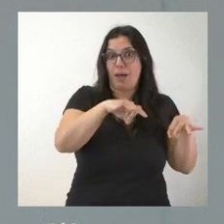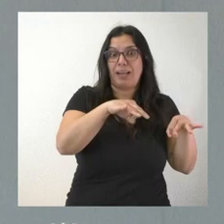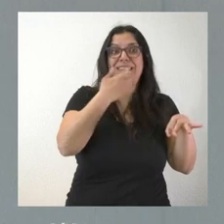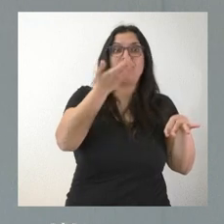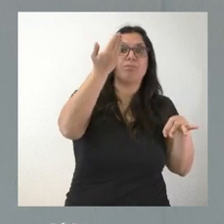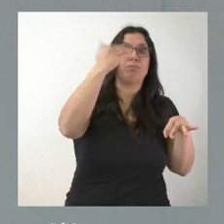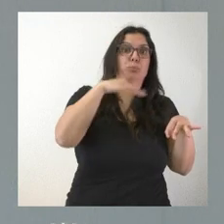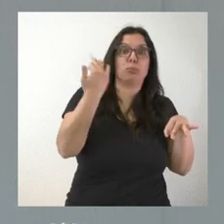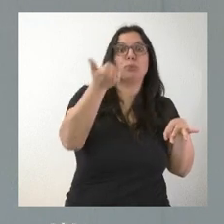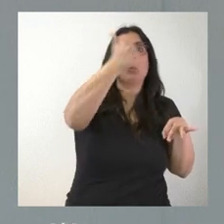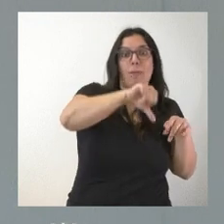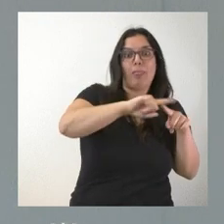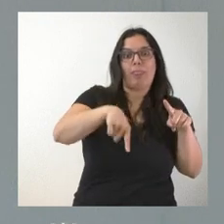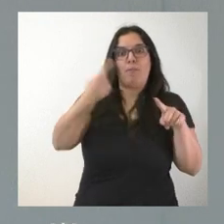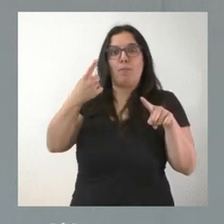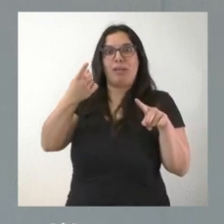convocatoria extraordinaria